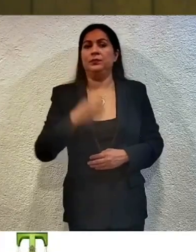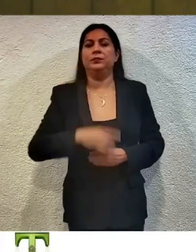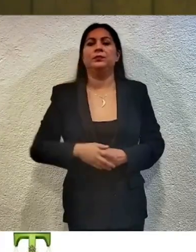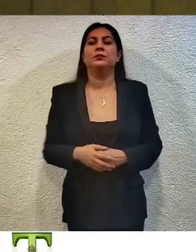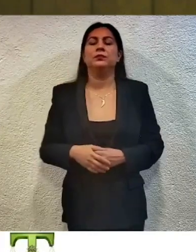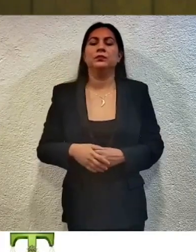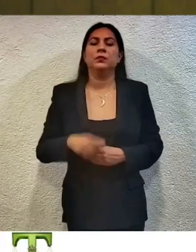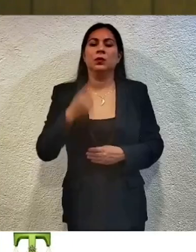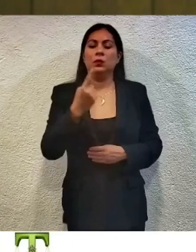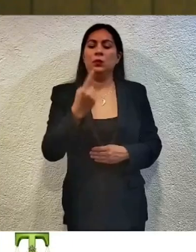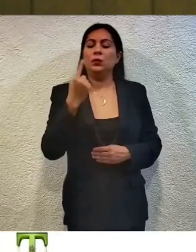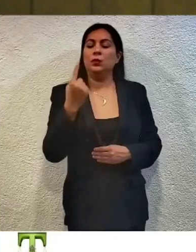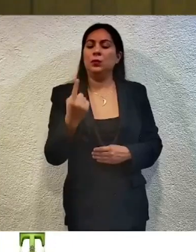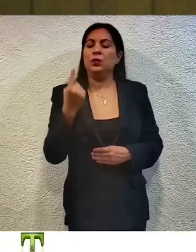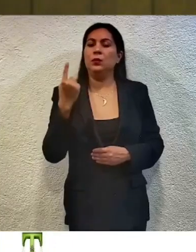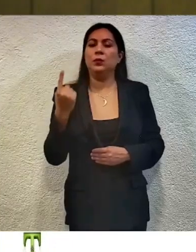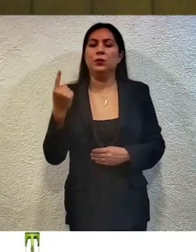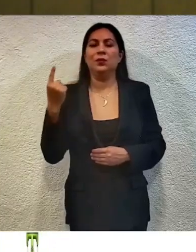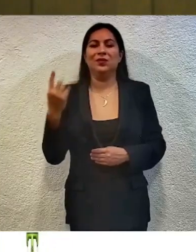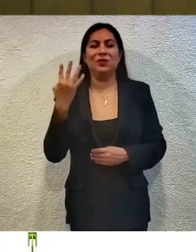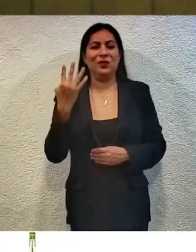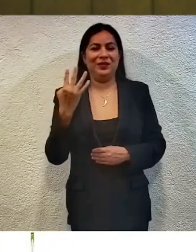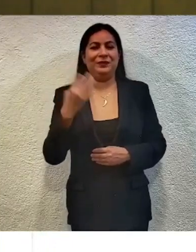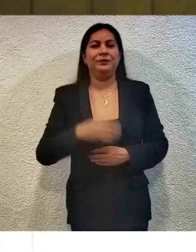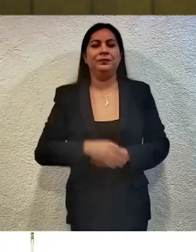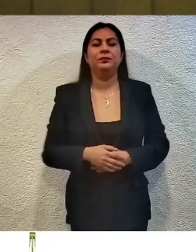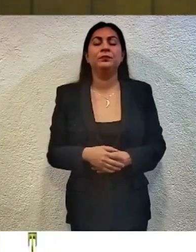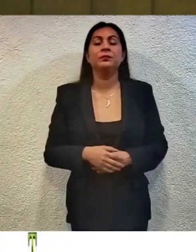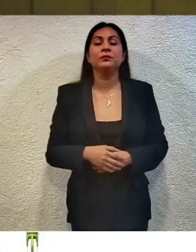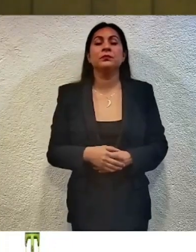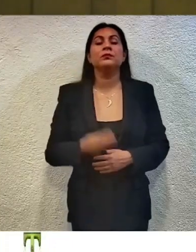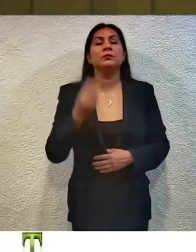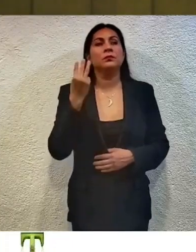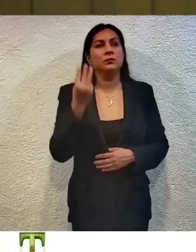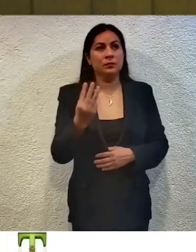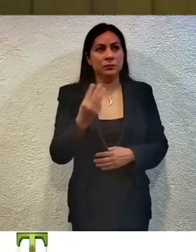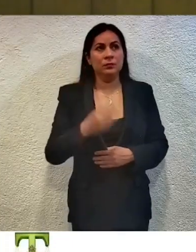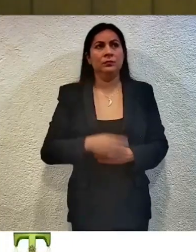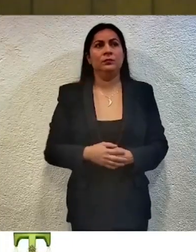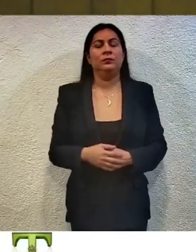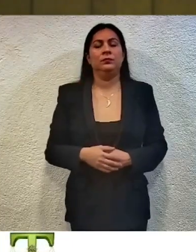Una y una 4. Paso 3.